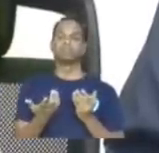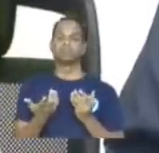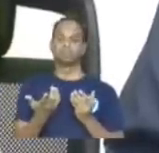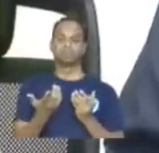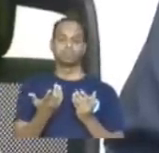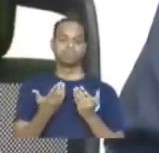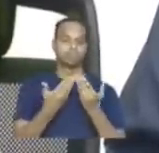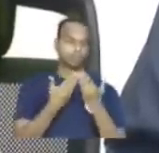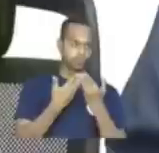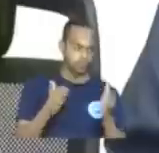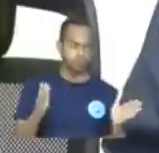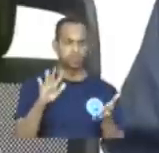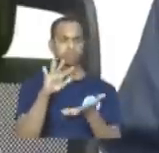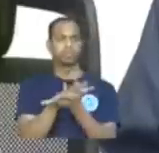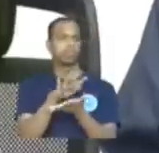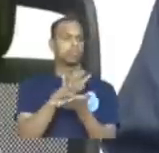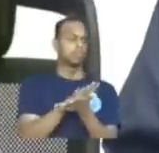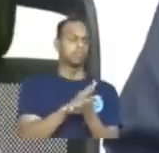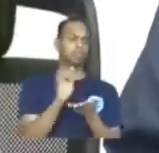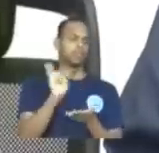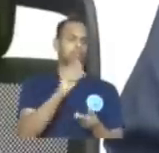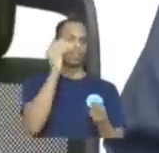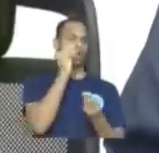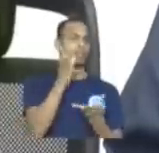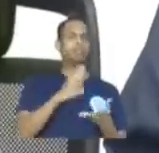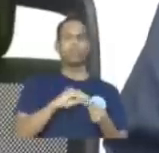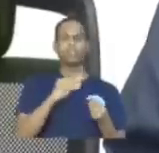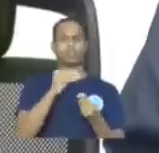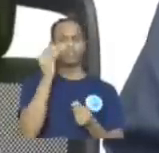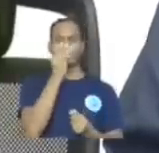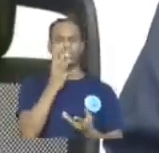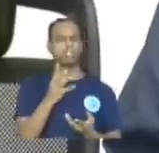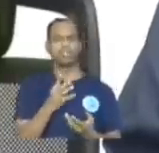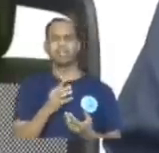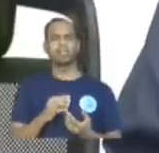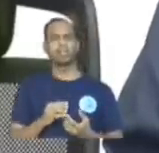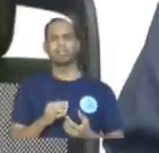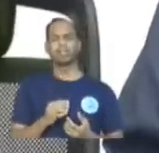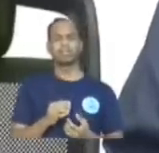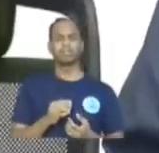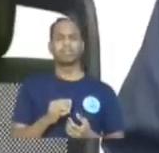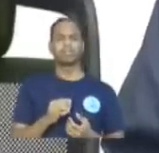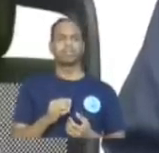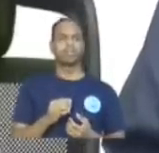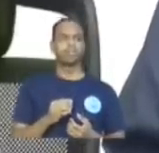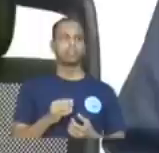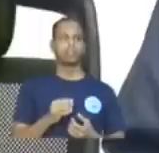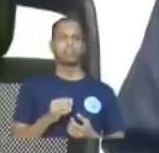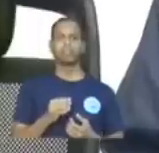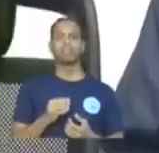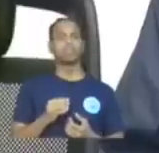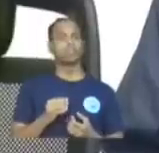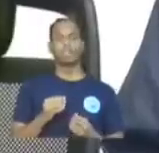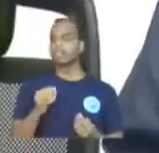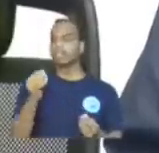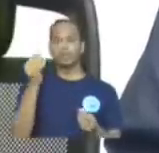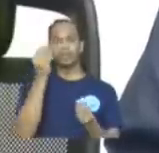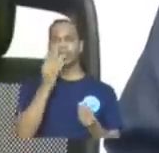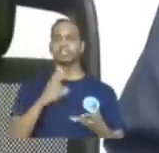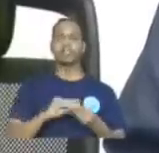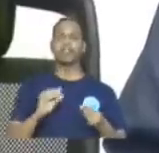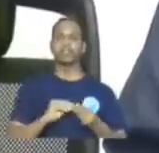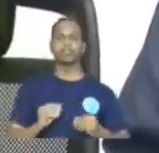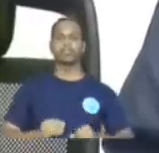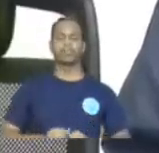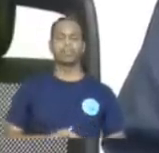estar abiertos tanto las escuelas como también todas las actividades comerciales, industriales, empresariales